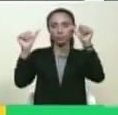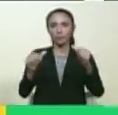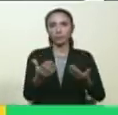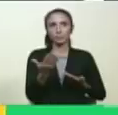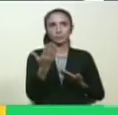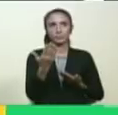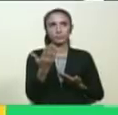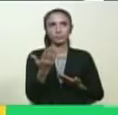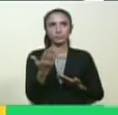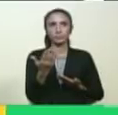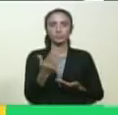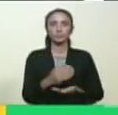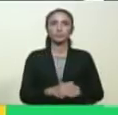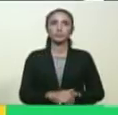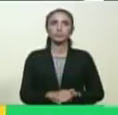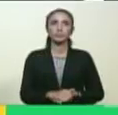empezandito.